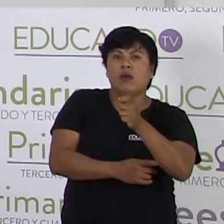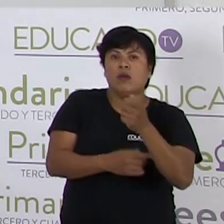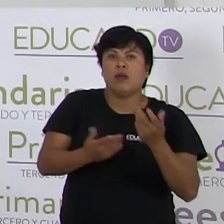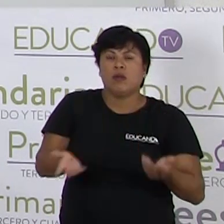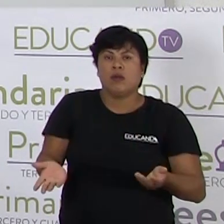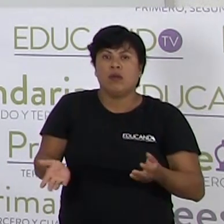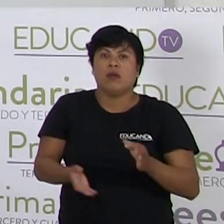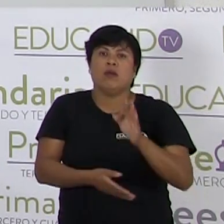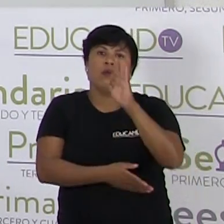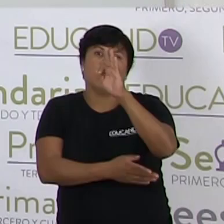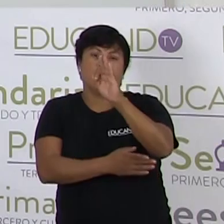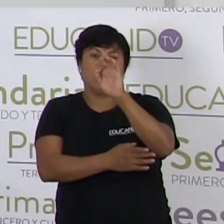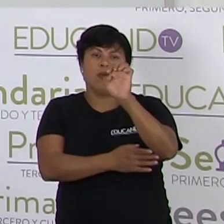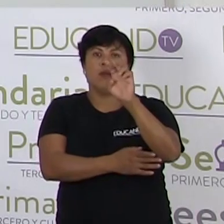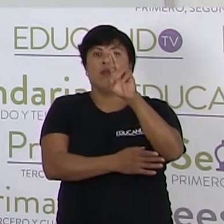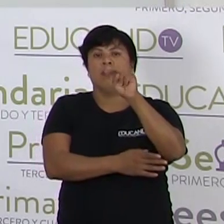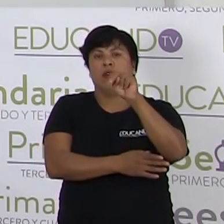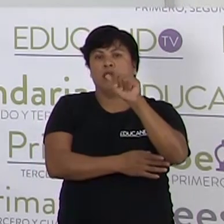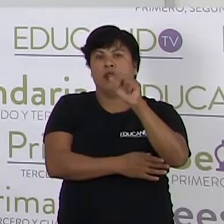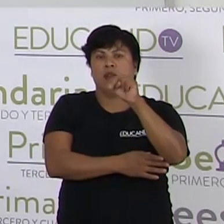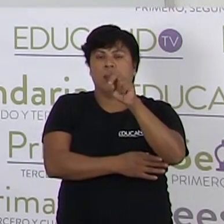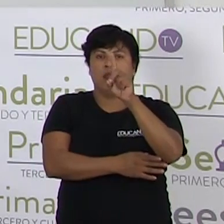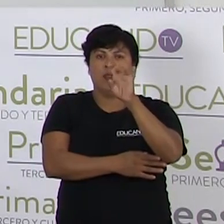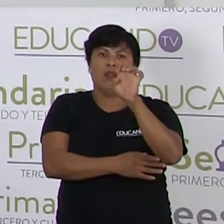¿qué patronímico le corresponde?